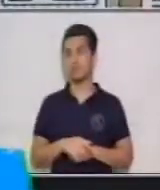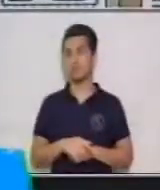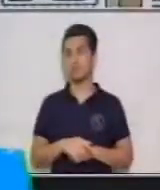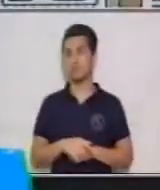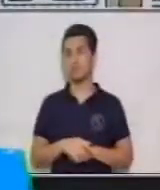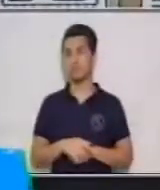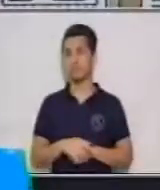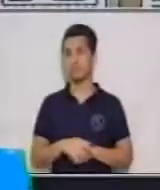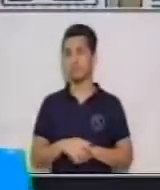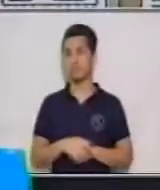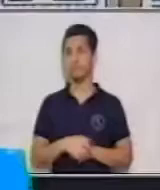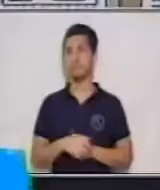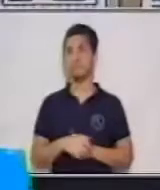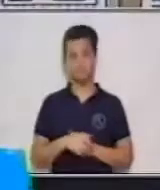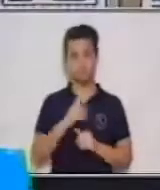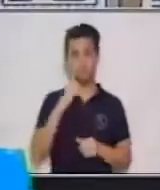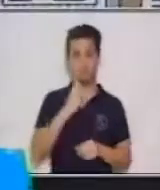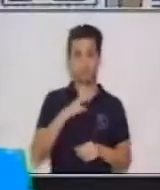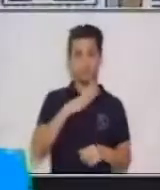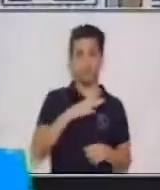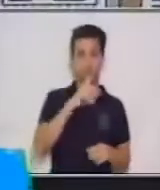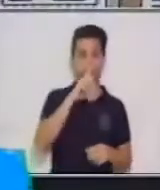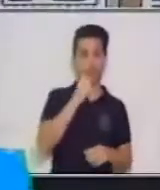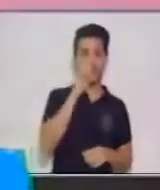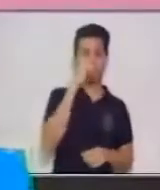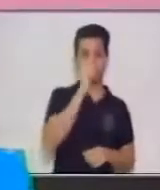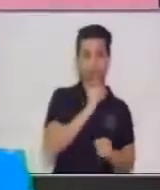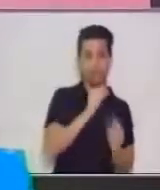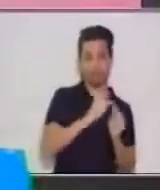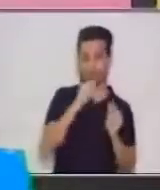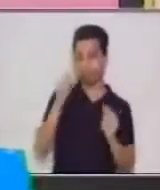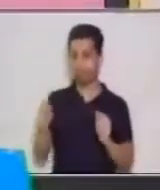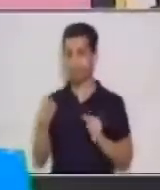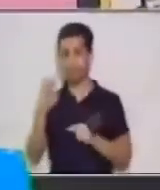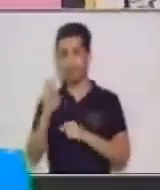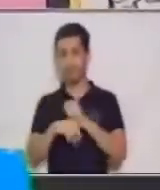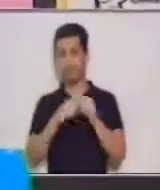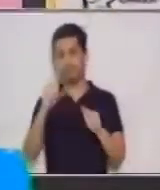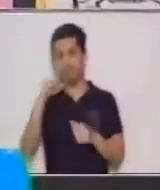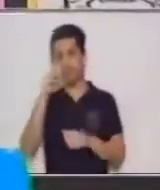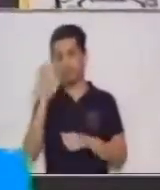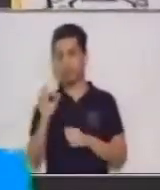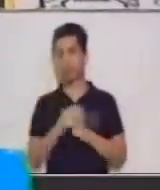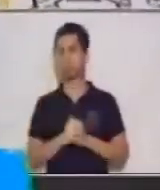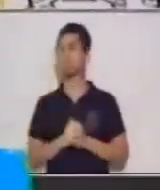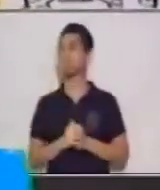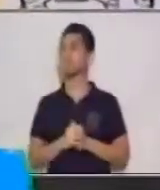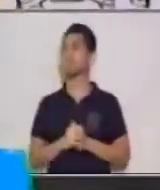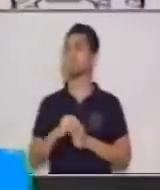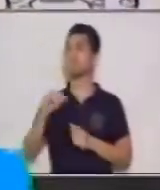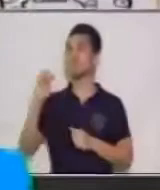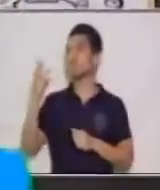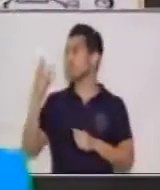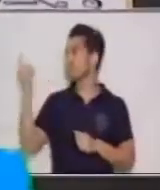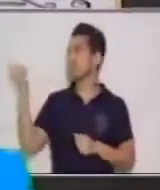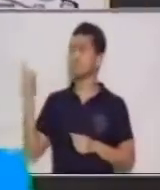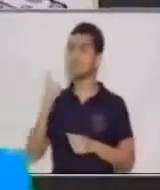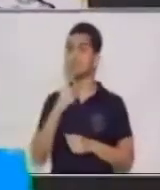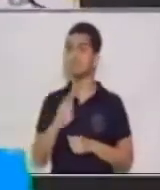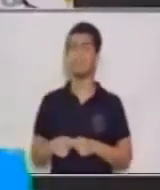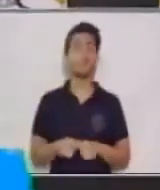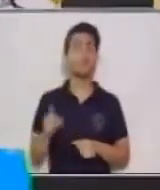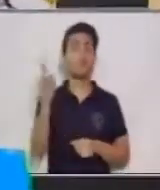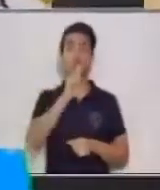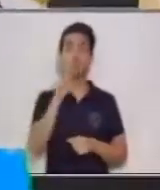la siguiente causa con su efecto. La siguiente, la número 3. No estudió para el